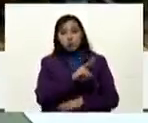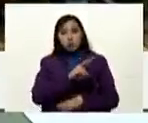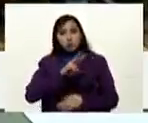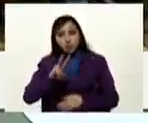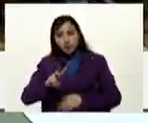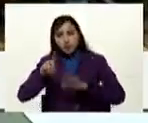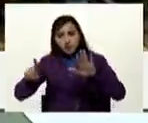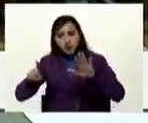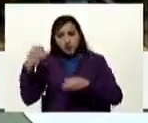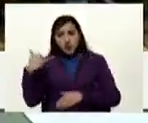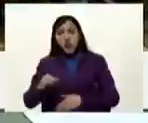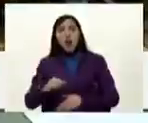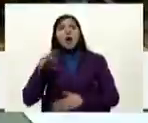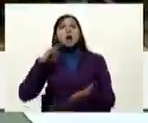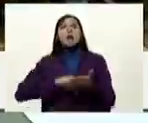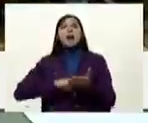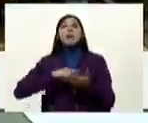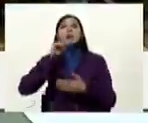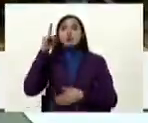226 casos Carabobo.